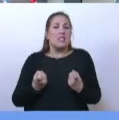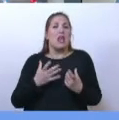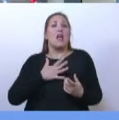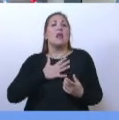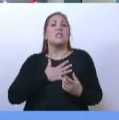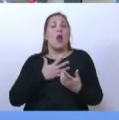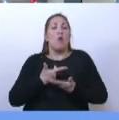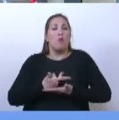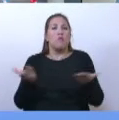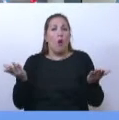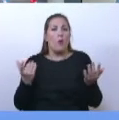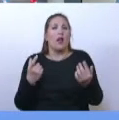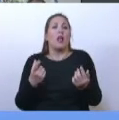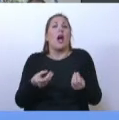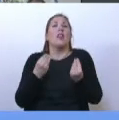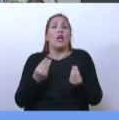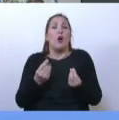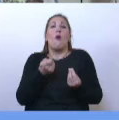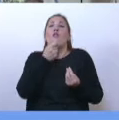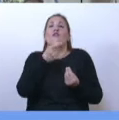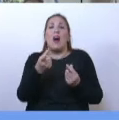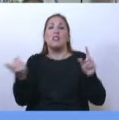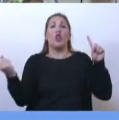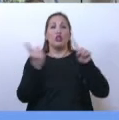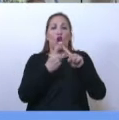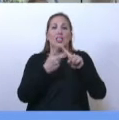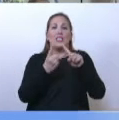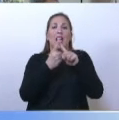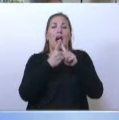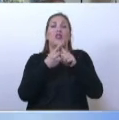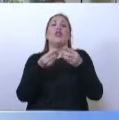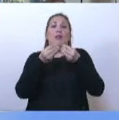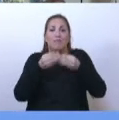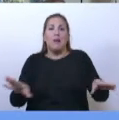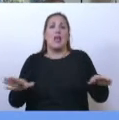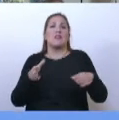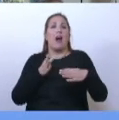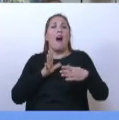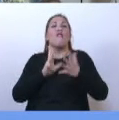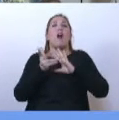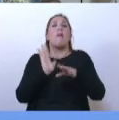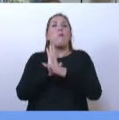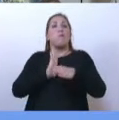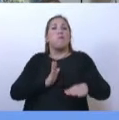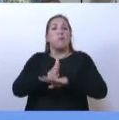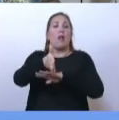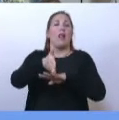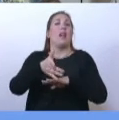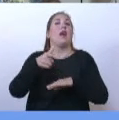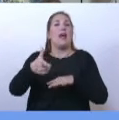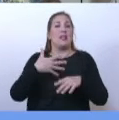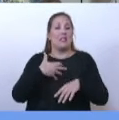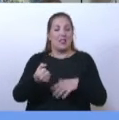facilita el punto de contacto y es la puerta de entrada al sistema de salud la comisión